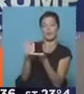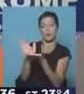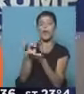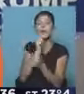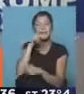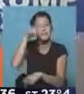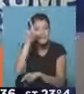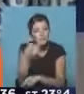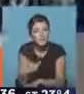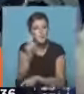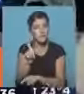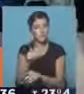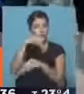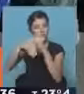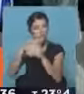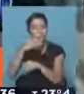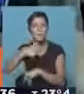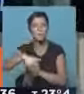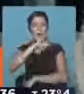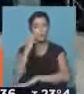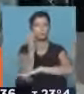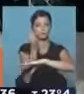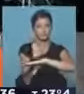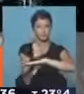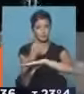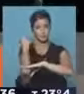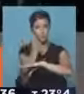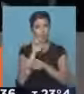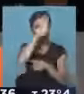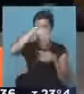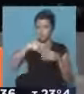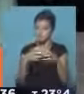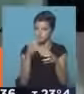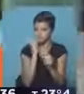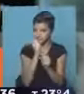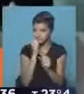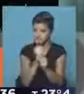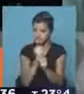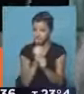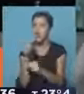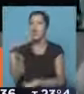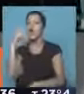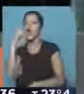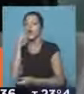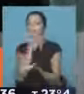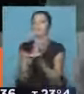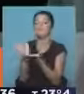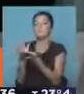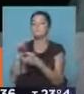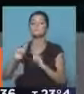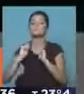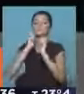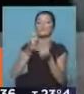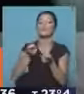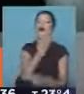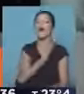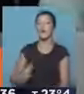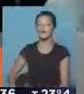influyentes de la nueva administración christie fue reemplazado en la coordinación de la transición por el gobernador de indiana y